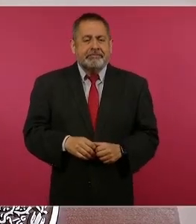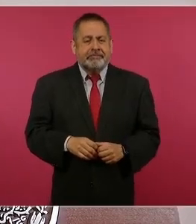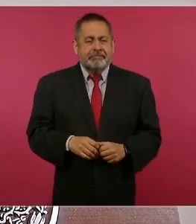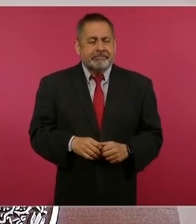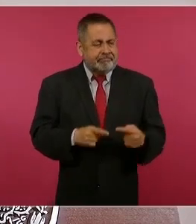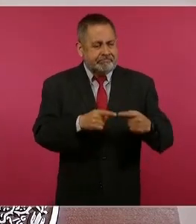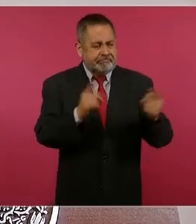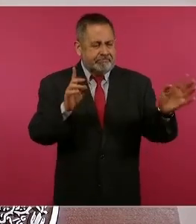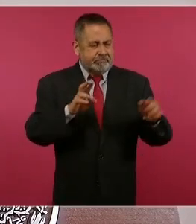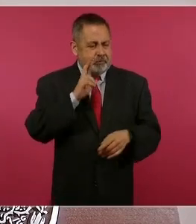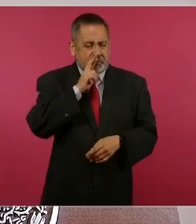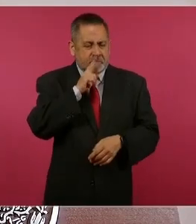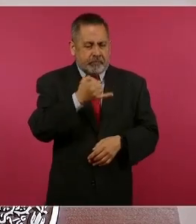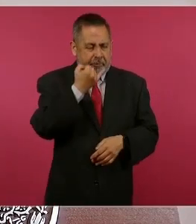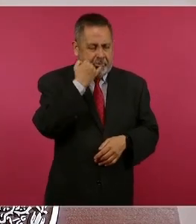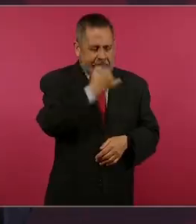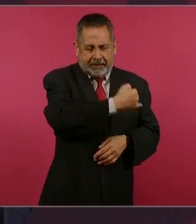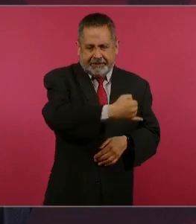pintado nuestra raya.